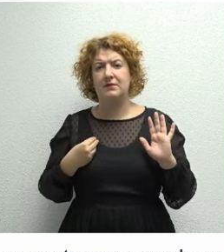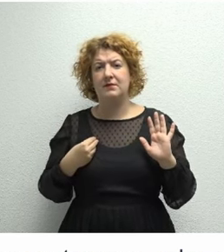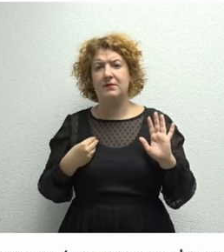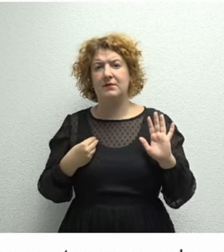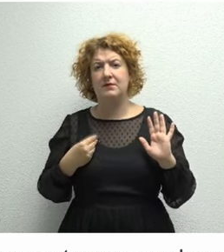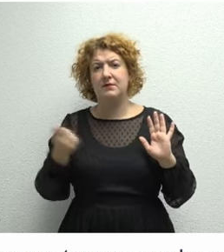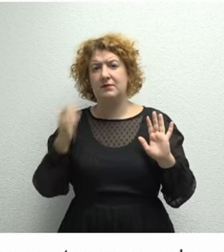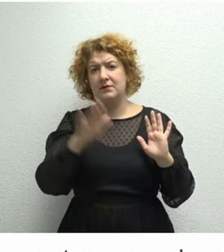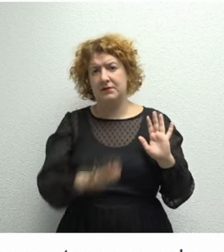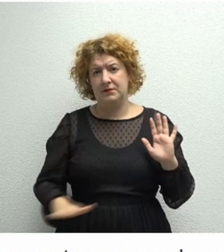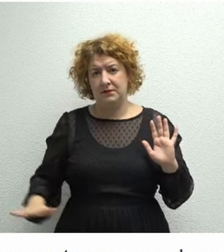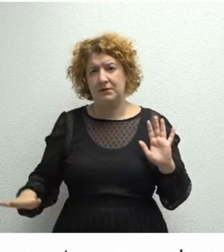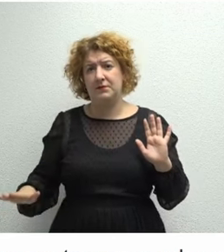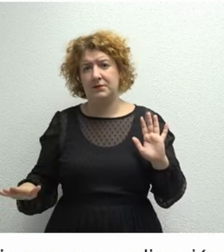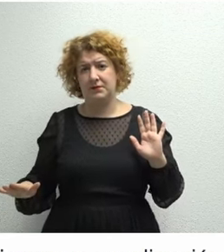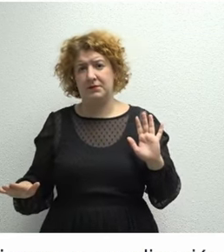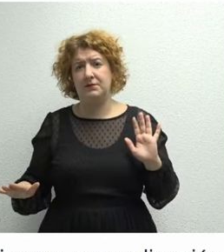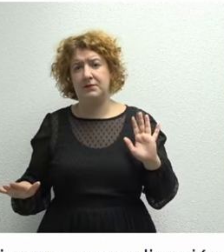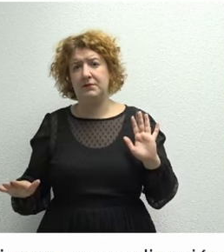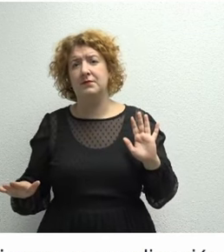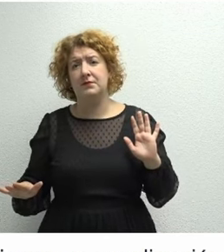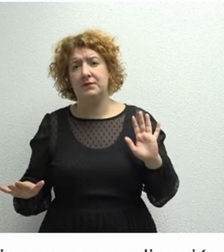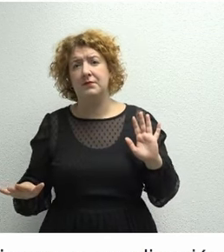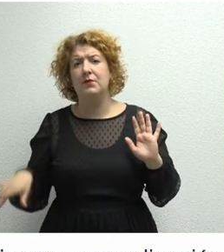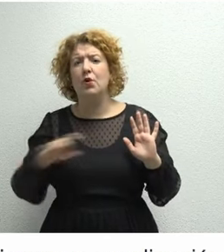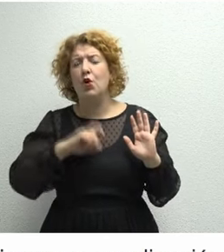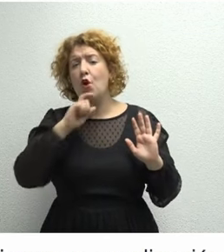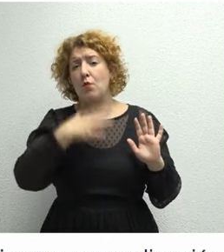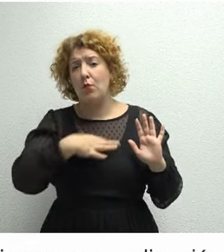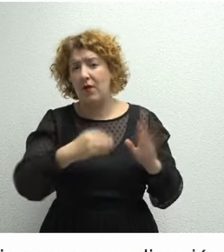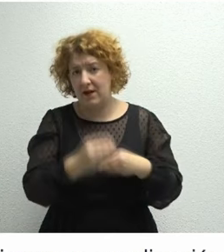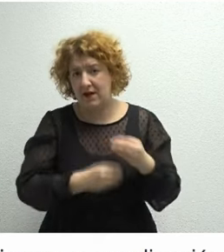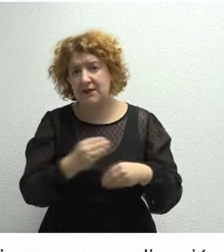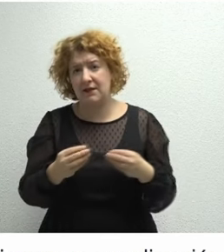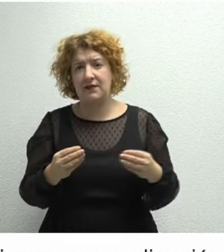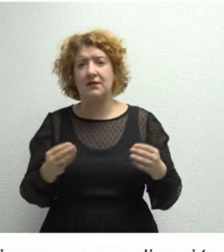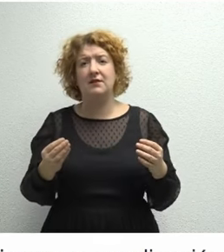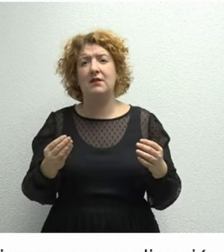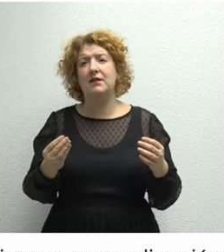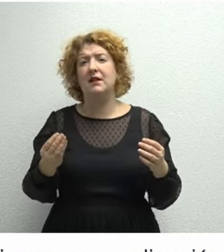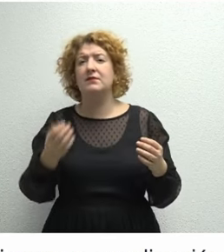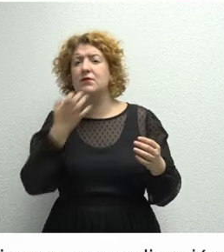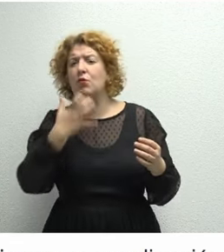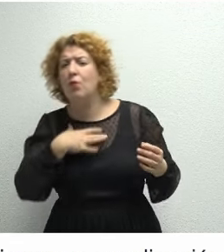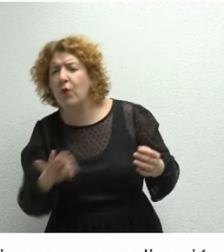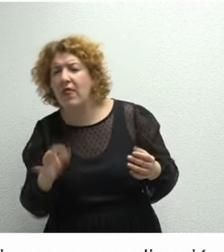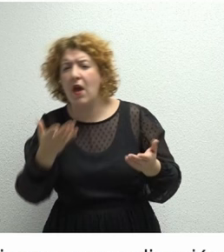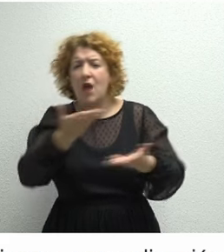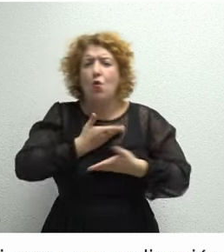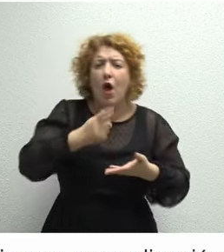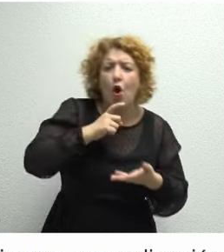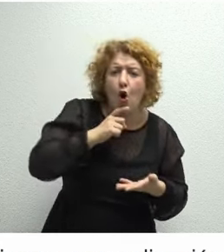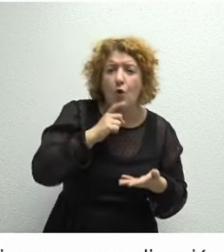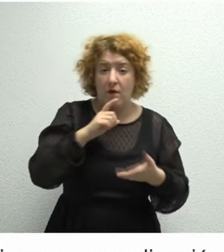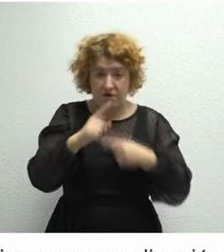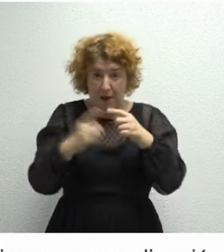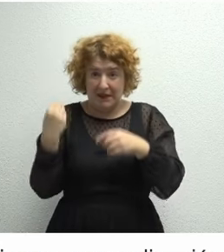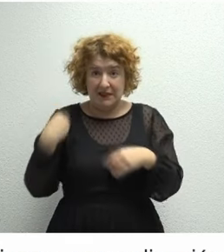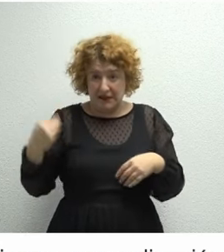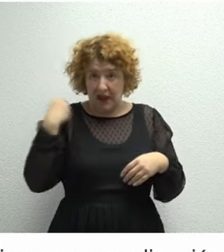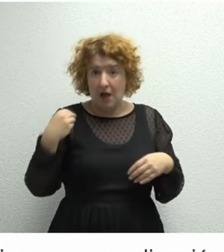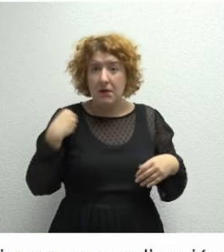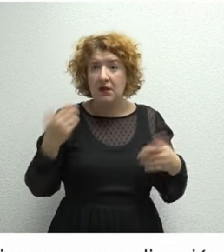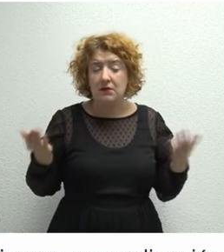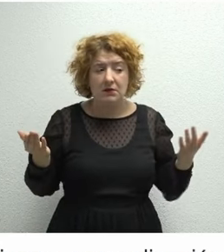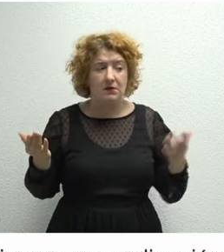niños no hay familias que dicen y Cómo puedo hacer para entrar y y me puedo cambiar pero bueno